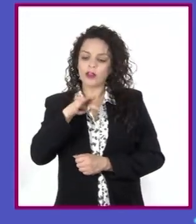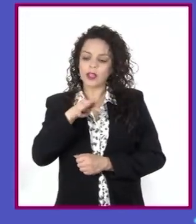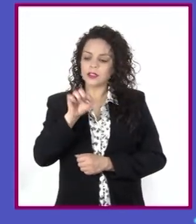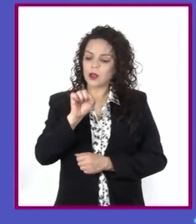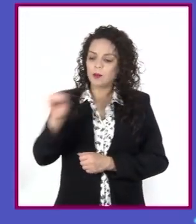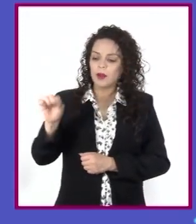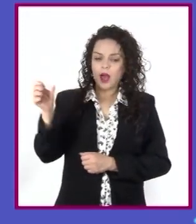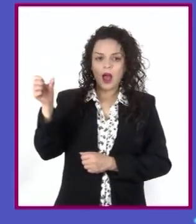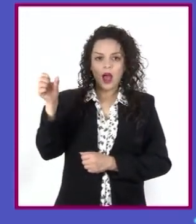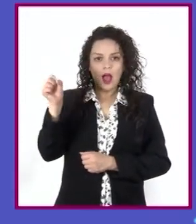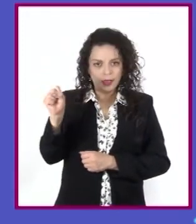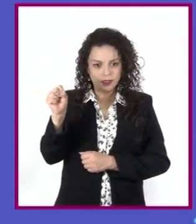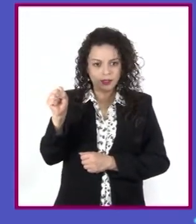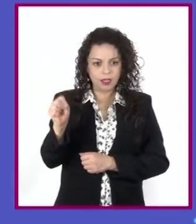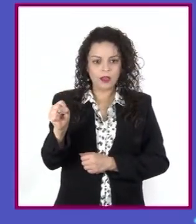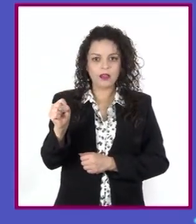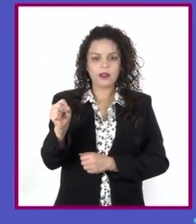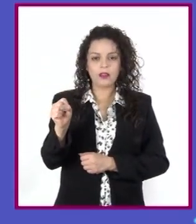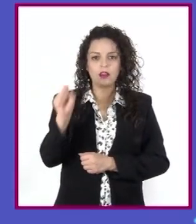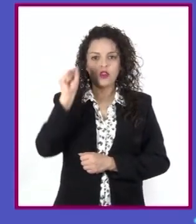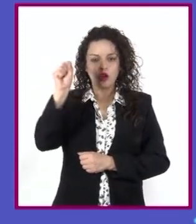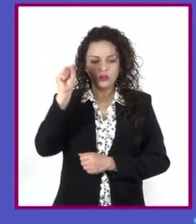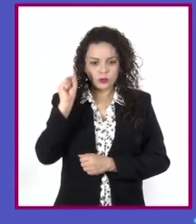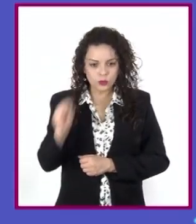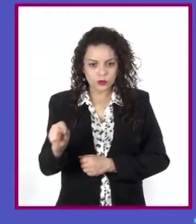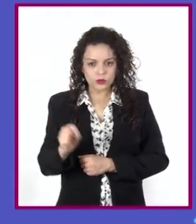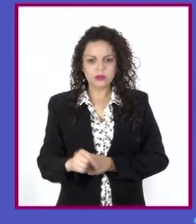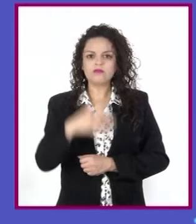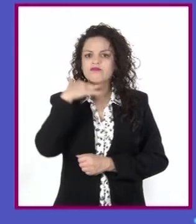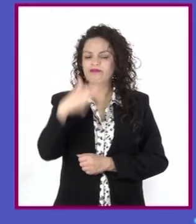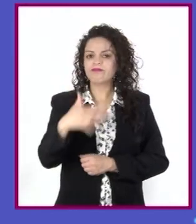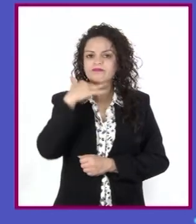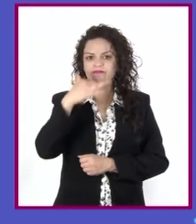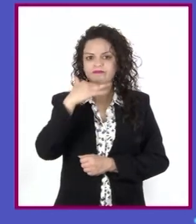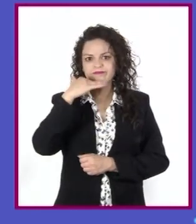19-S, la corrupción mata, de